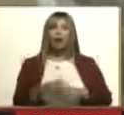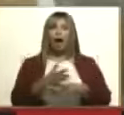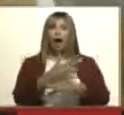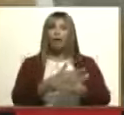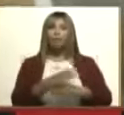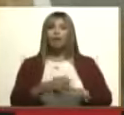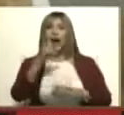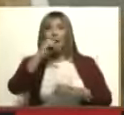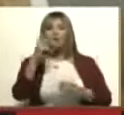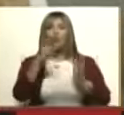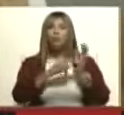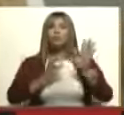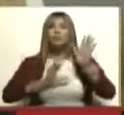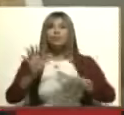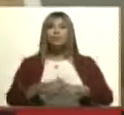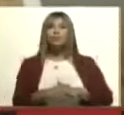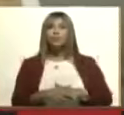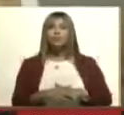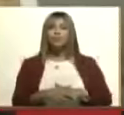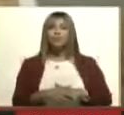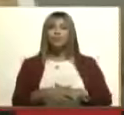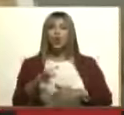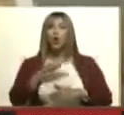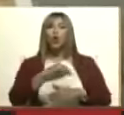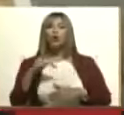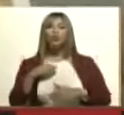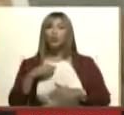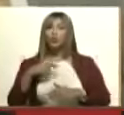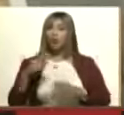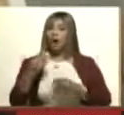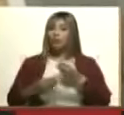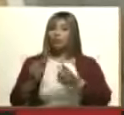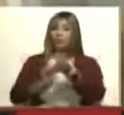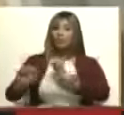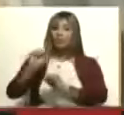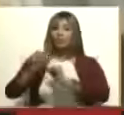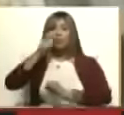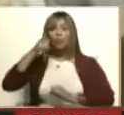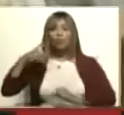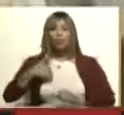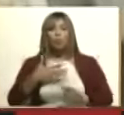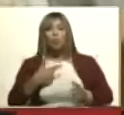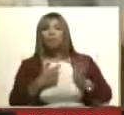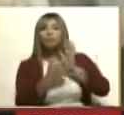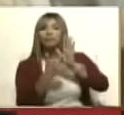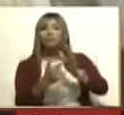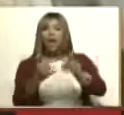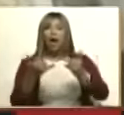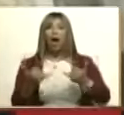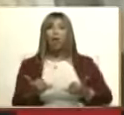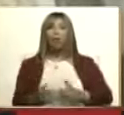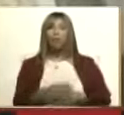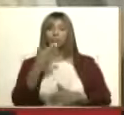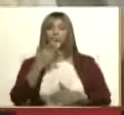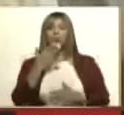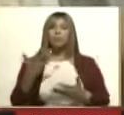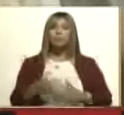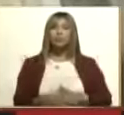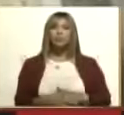momento, en el año 2015, cuando nosotros, siendo defensor del pueblo, y te lo puedo mostrar acá, fíjate tú